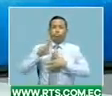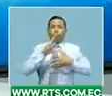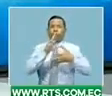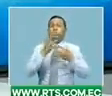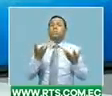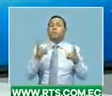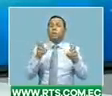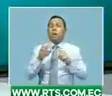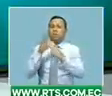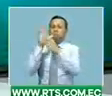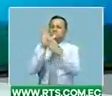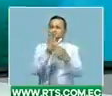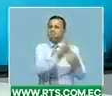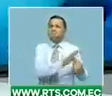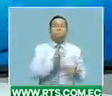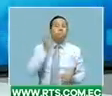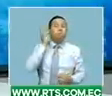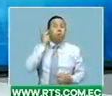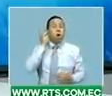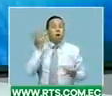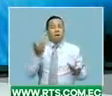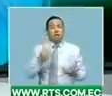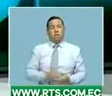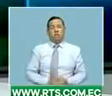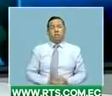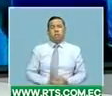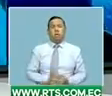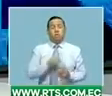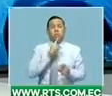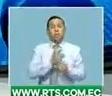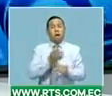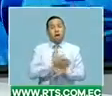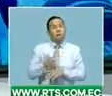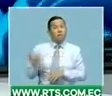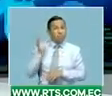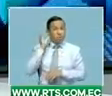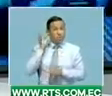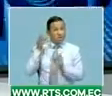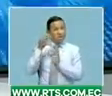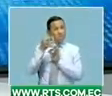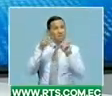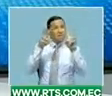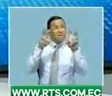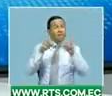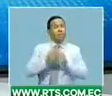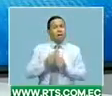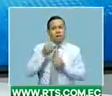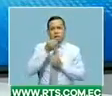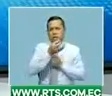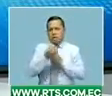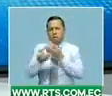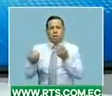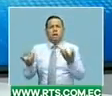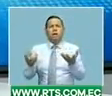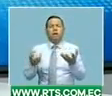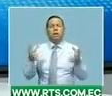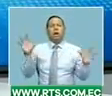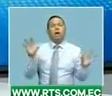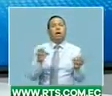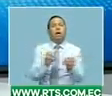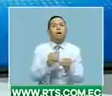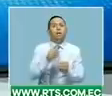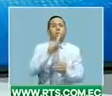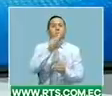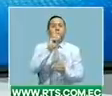de género, los femicidios, que como bien decía nuestra compañera Roselena Vascones, en el reporte hay 101 casos